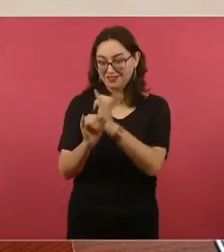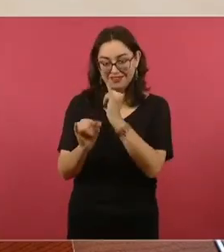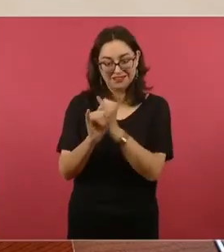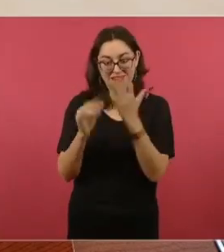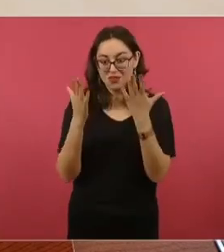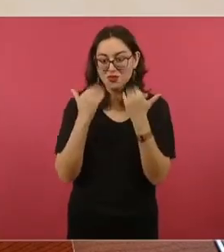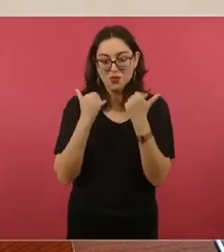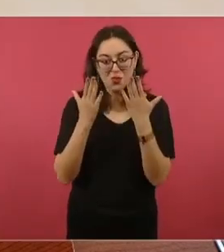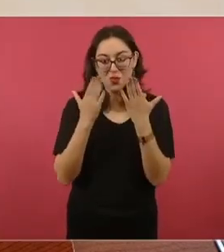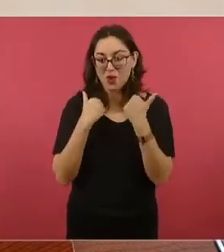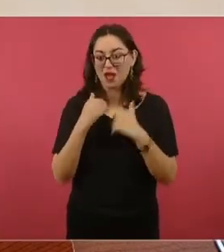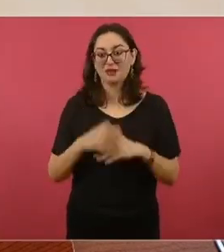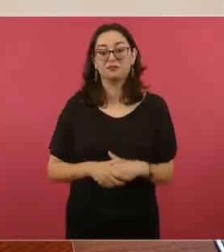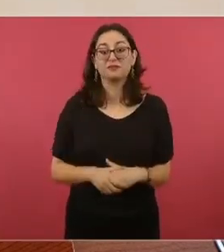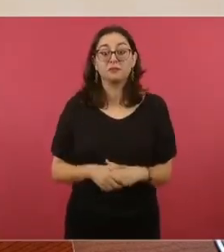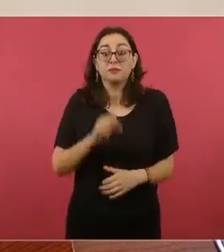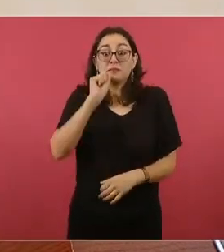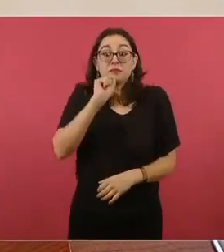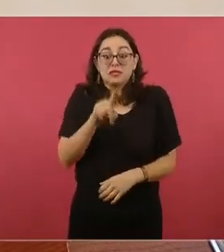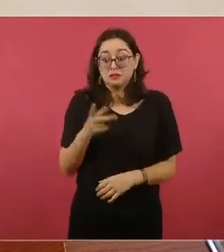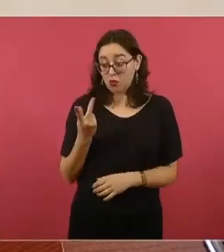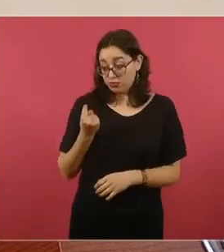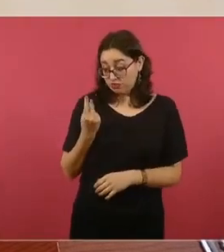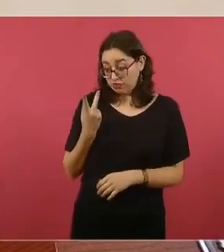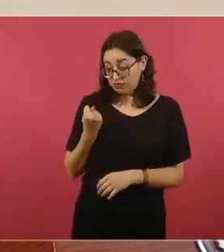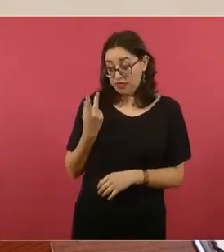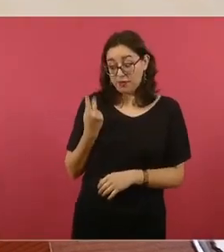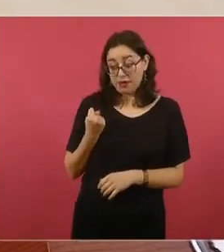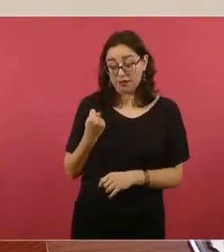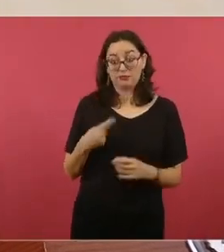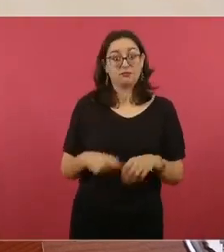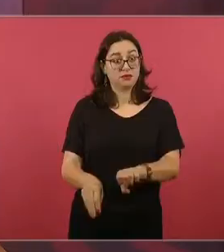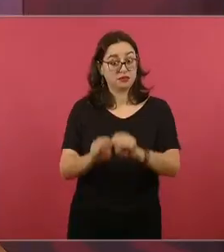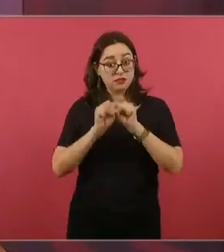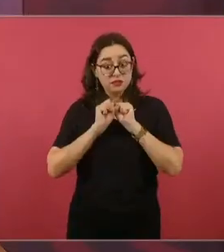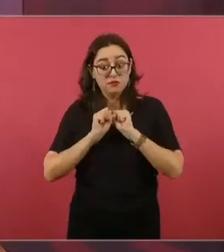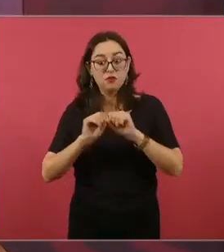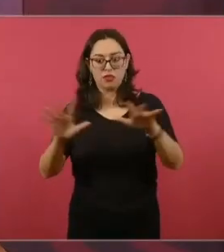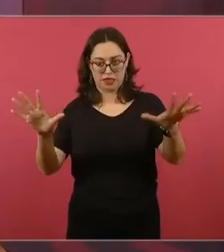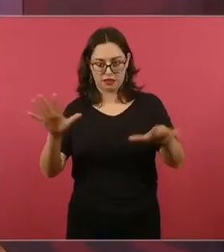Siempre hay una franja de población que no tiene acceso